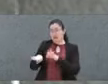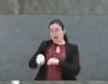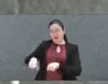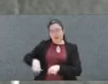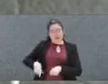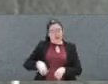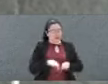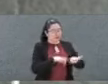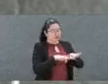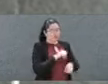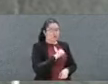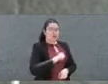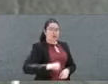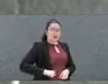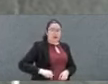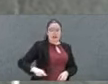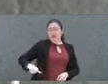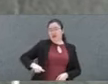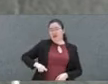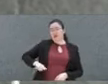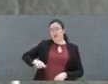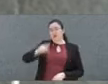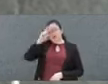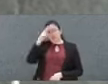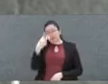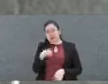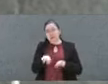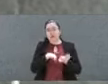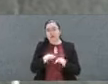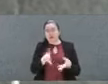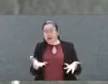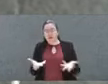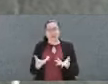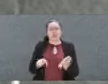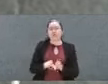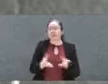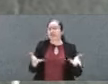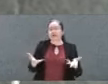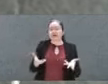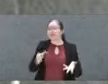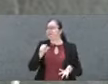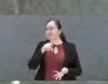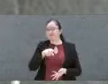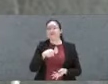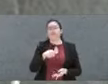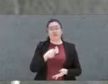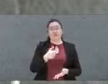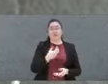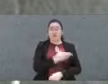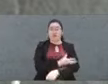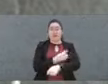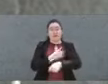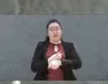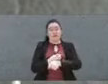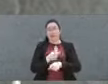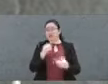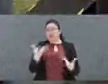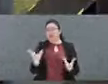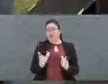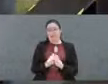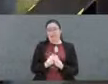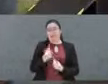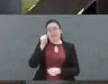México. Entonces la Constitución es quien rige y habla coordinación institucional, como hay con todas las alcaldías y debe haber. Gracias,